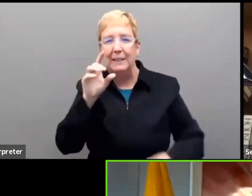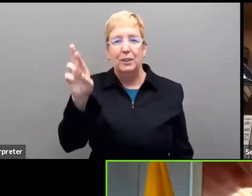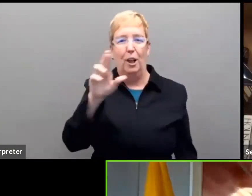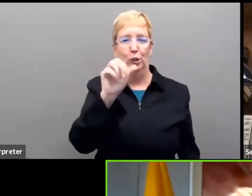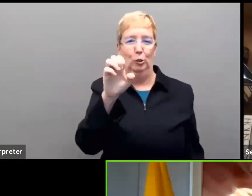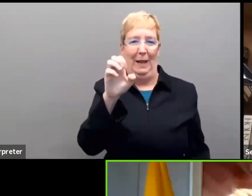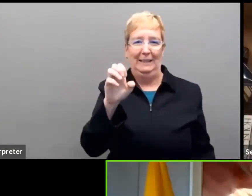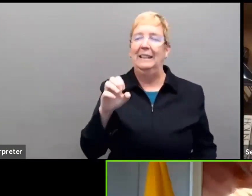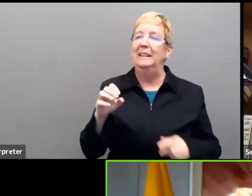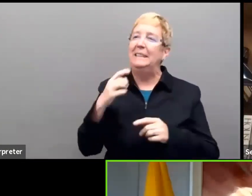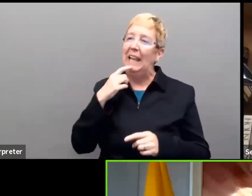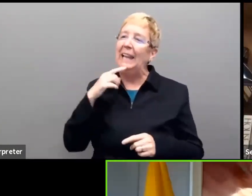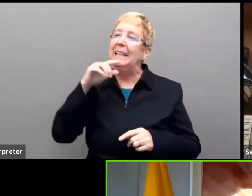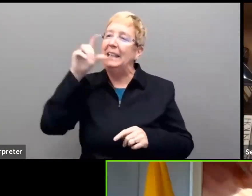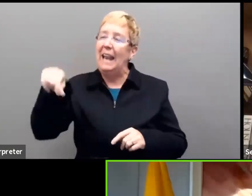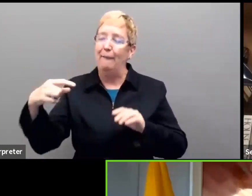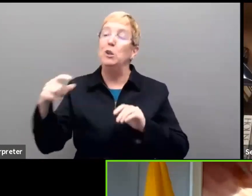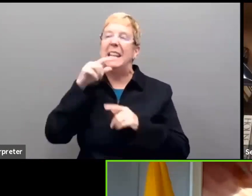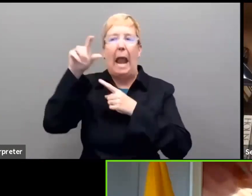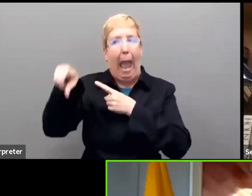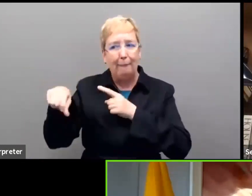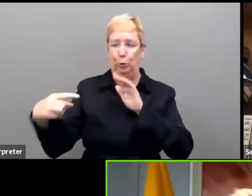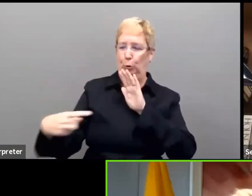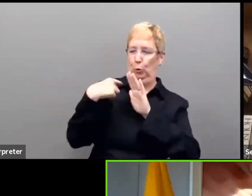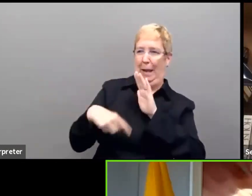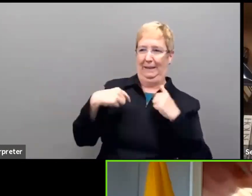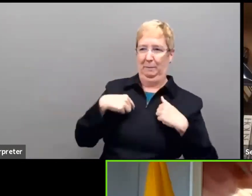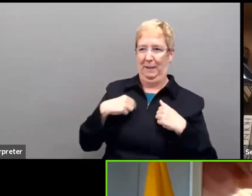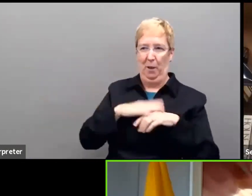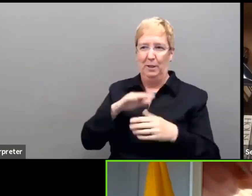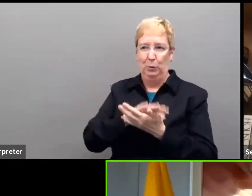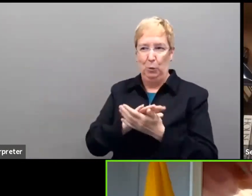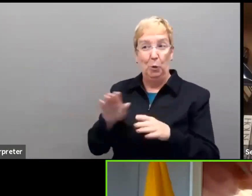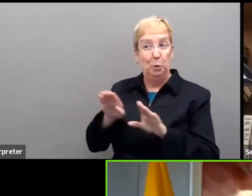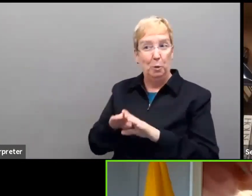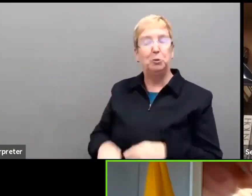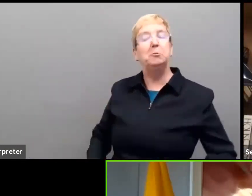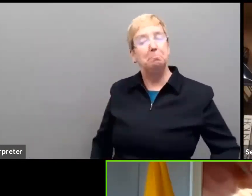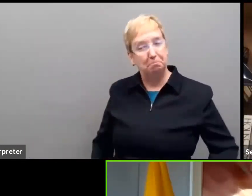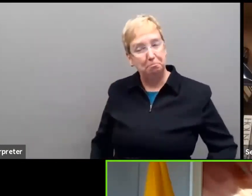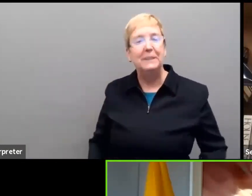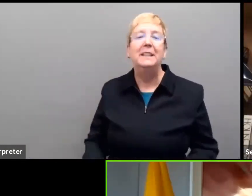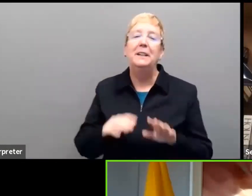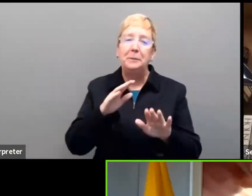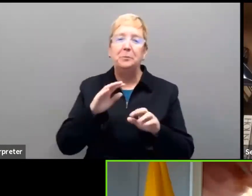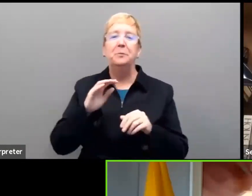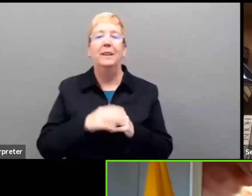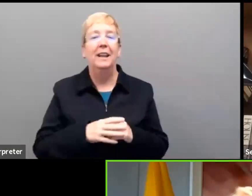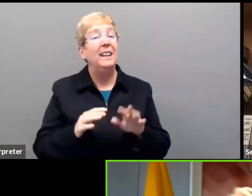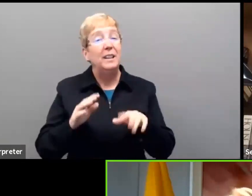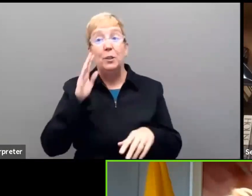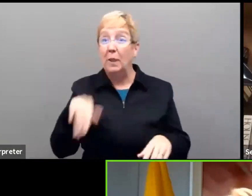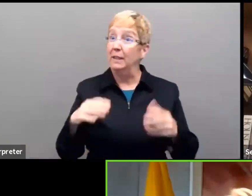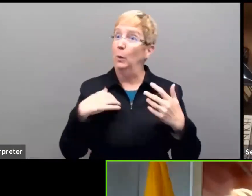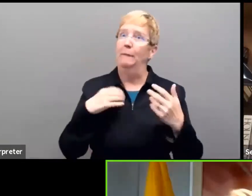un letrero en su negocio, la entrada, utilicen cubrebocas. y digan, bueno, COVID en este momento